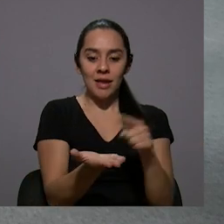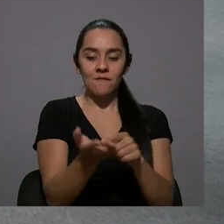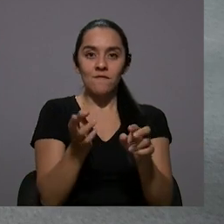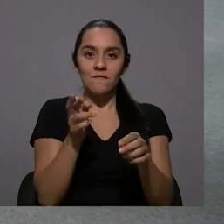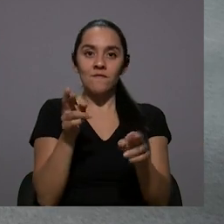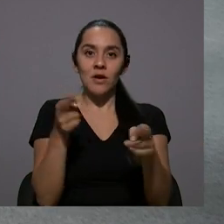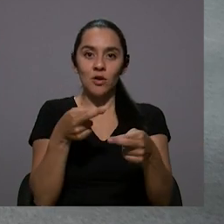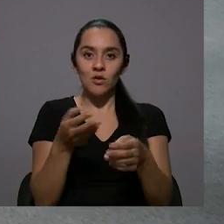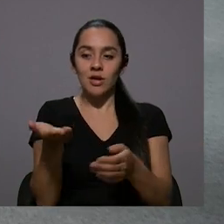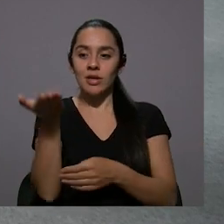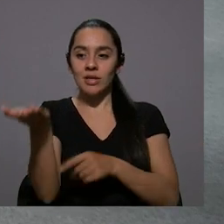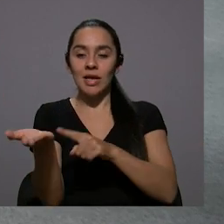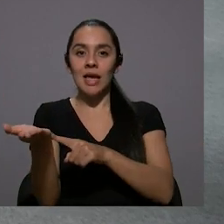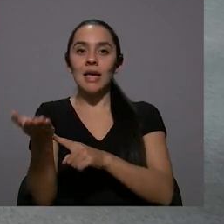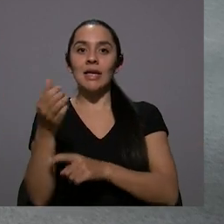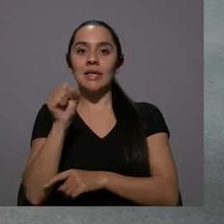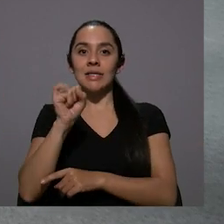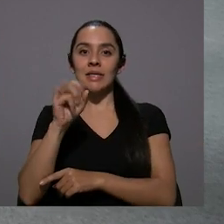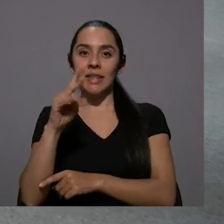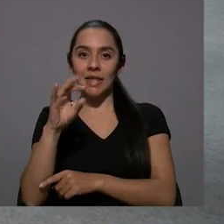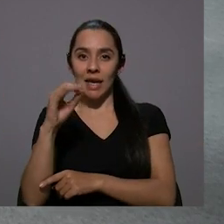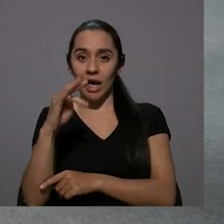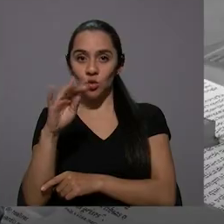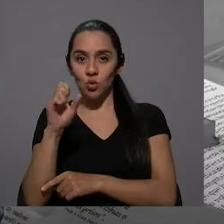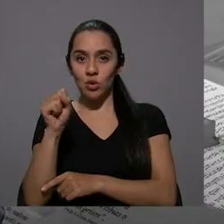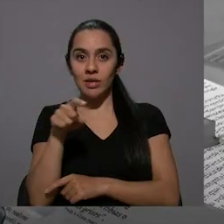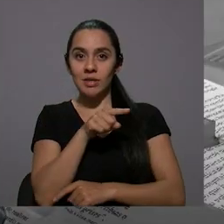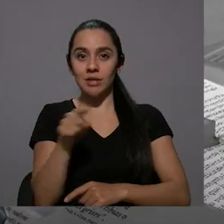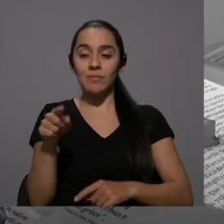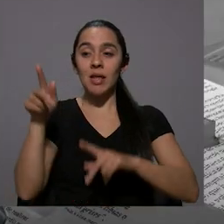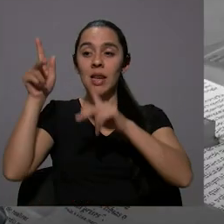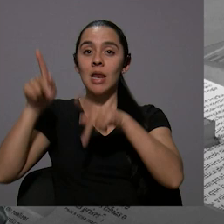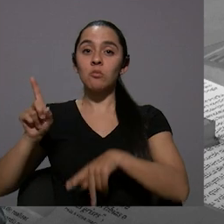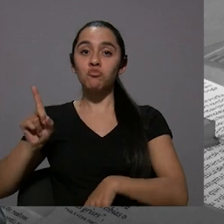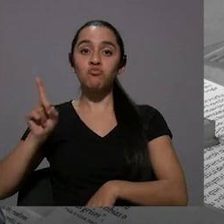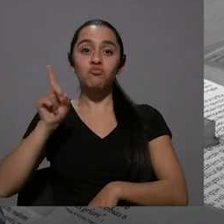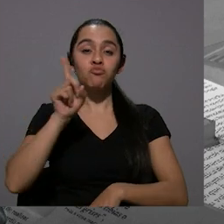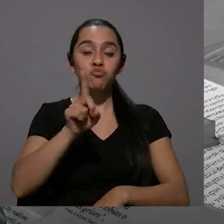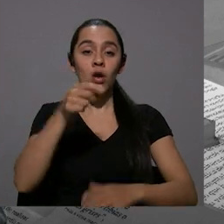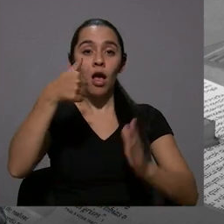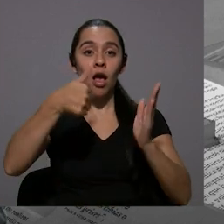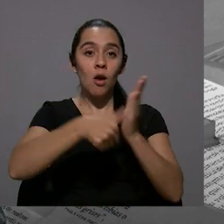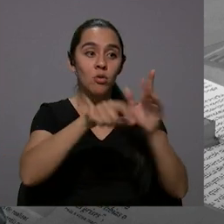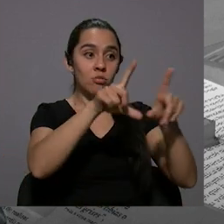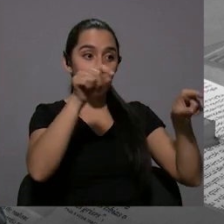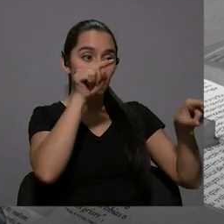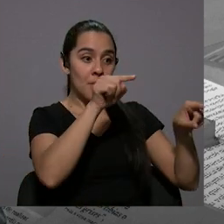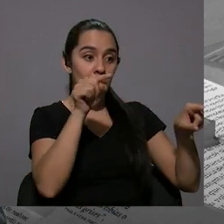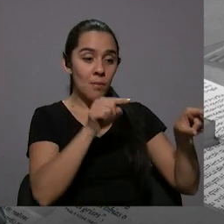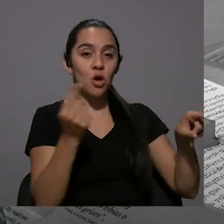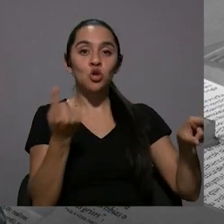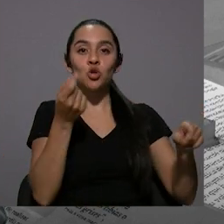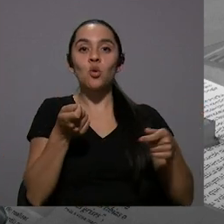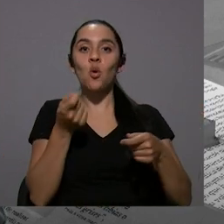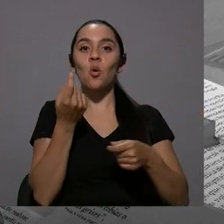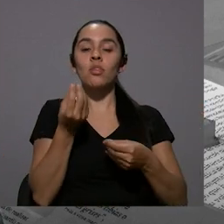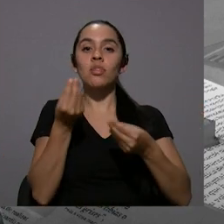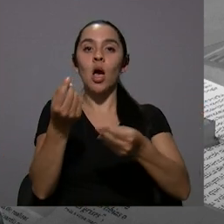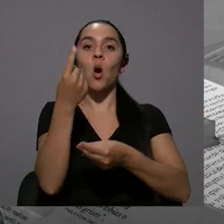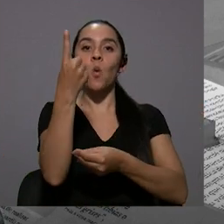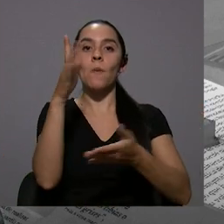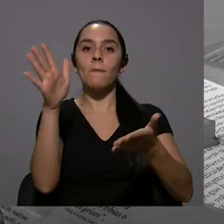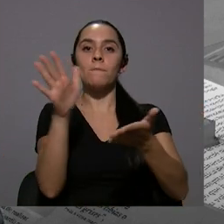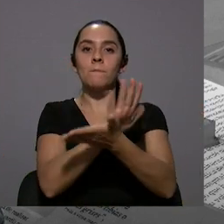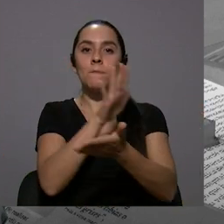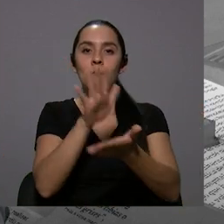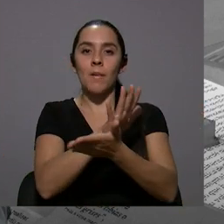alcaldías otra con regidurías otra con sindicaturas las personas que iban a votar a estas mesas donde estaba la papeleta única electrónica solo se